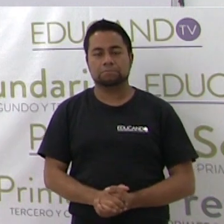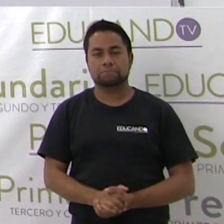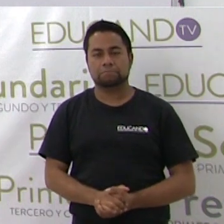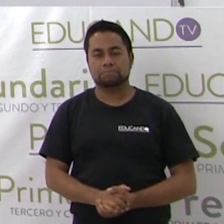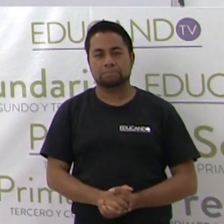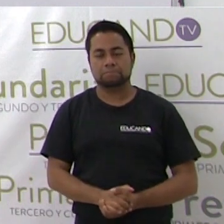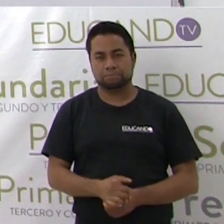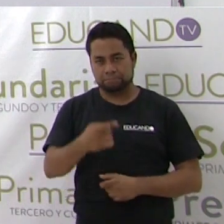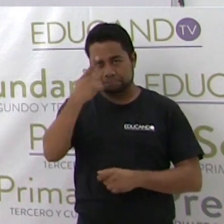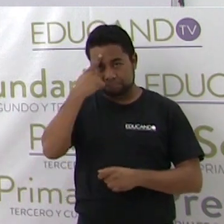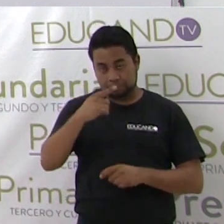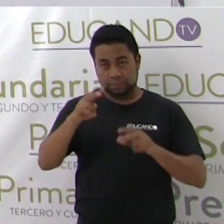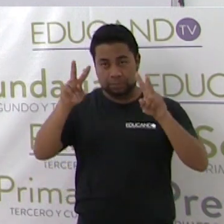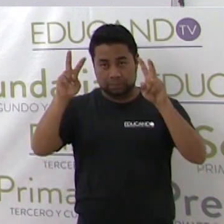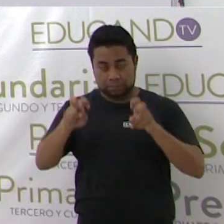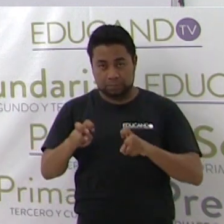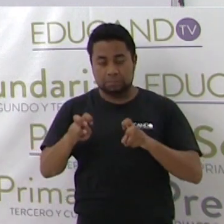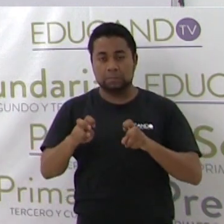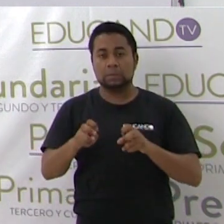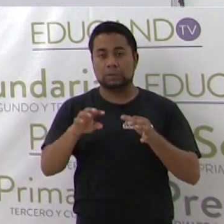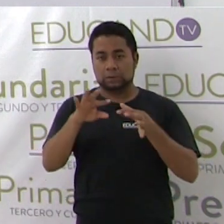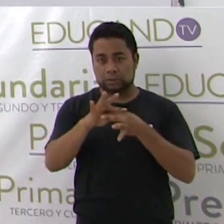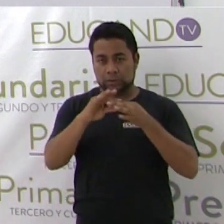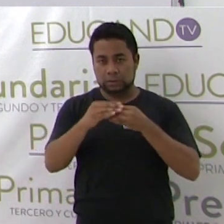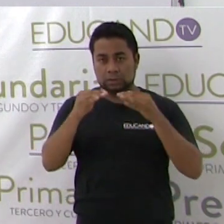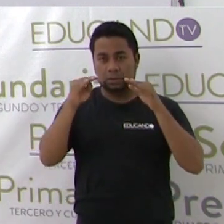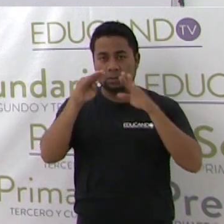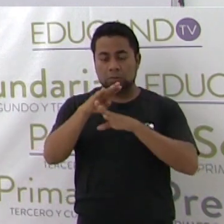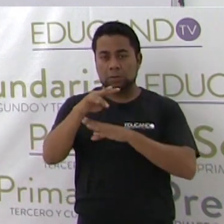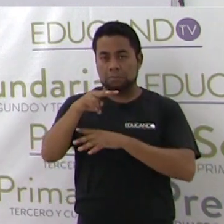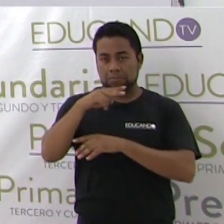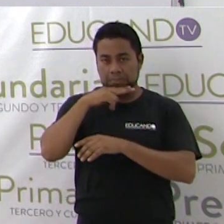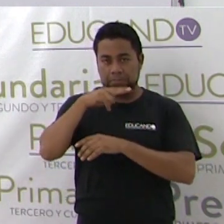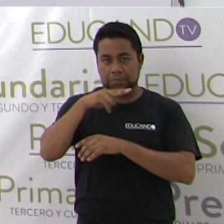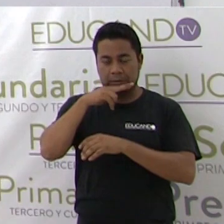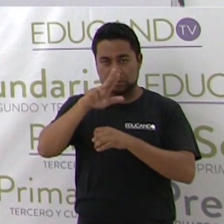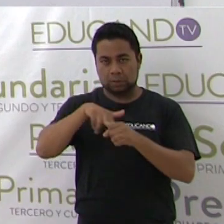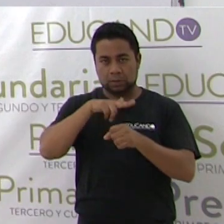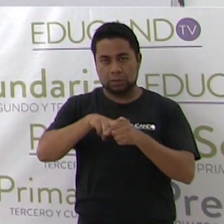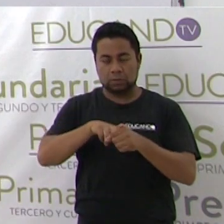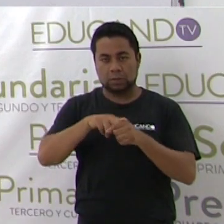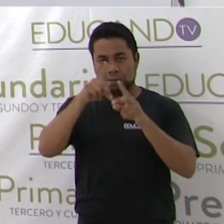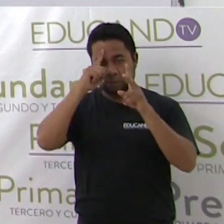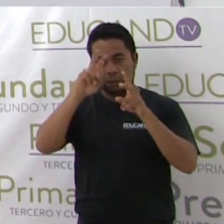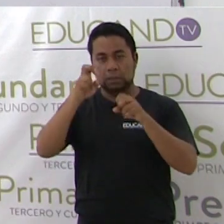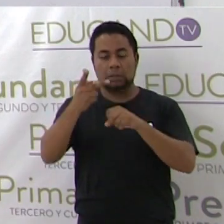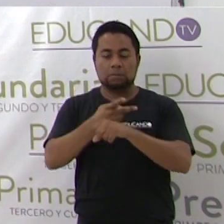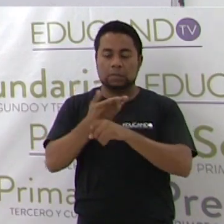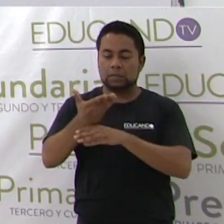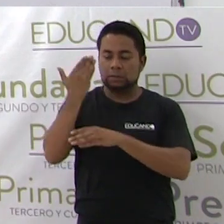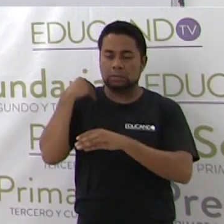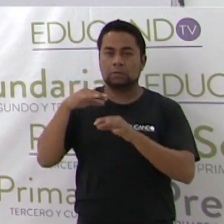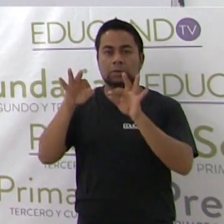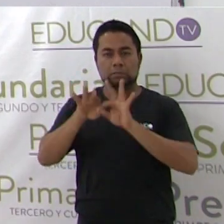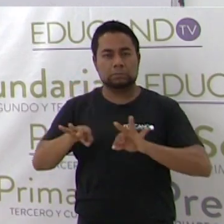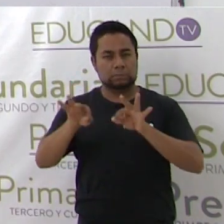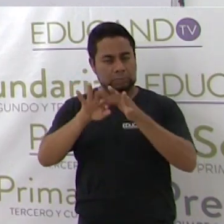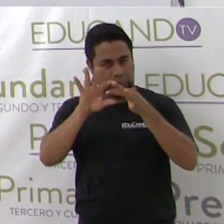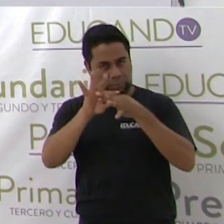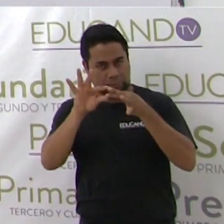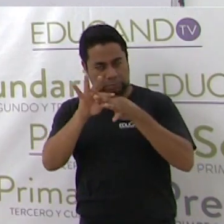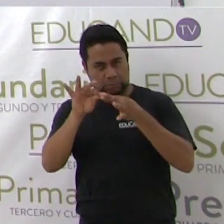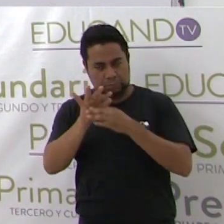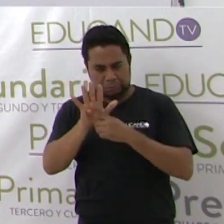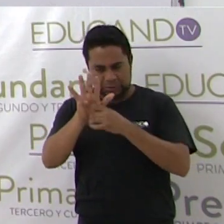que estamos hablando acerca de los verbos regulares del pretérito es muy importante. Hacer la referencia de que